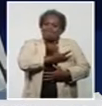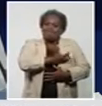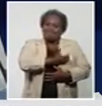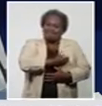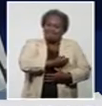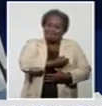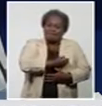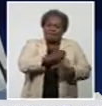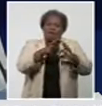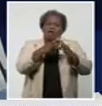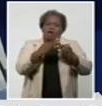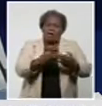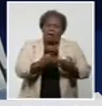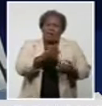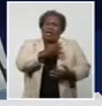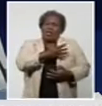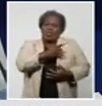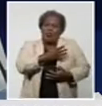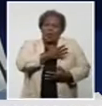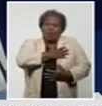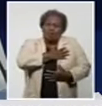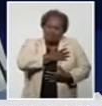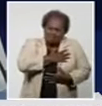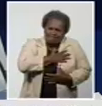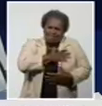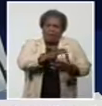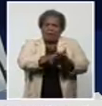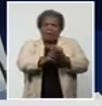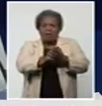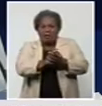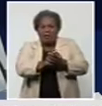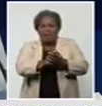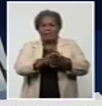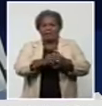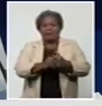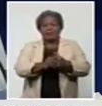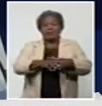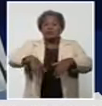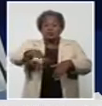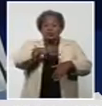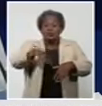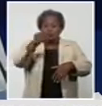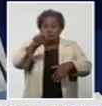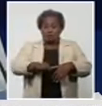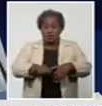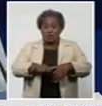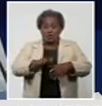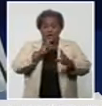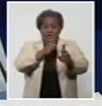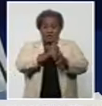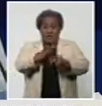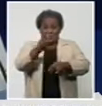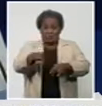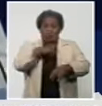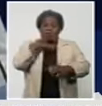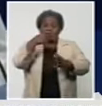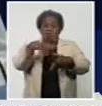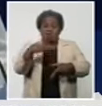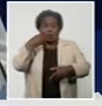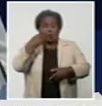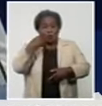nuestras condolencias a la familia, a sus amistades y a todas las personas que lo conocen,